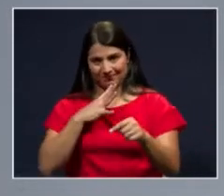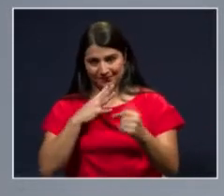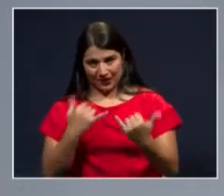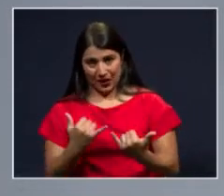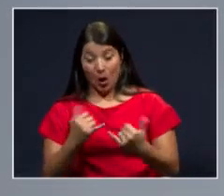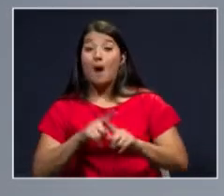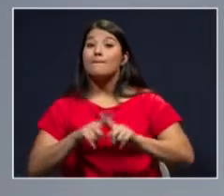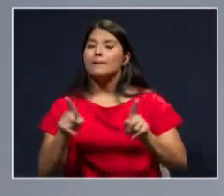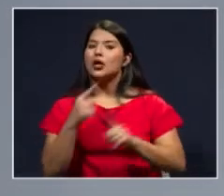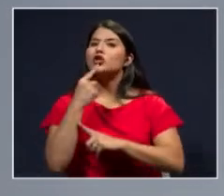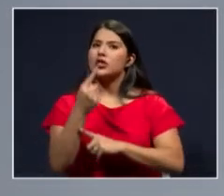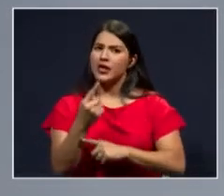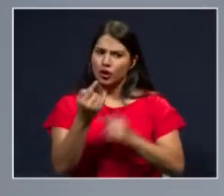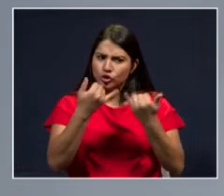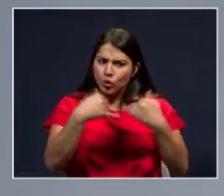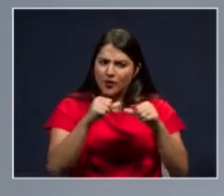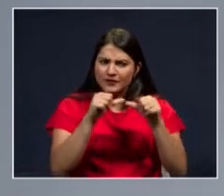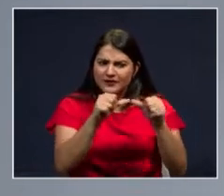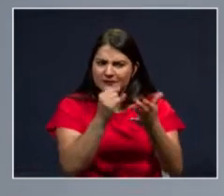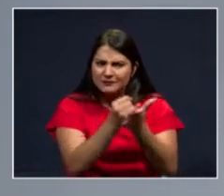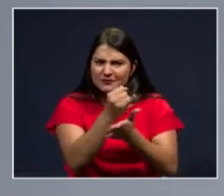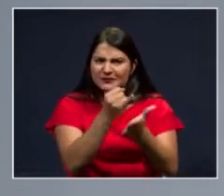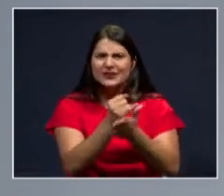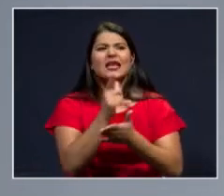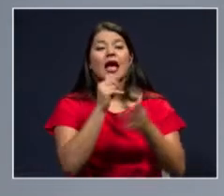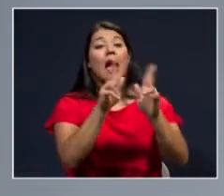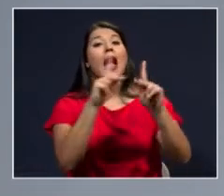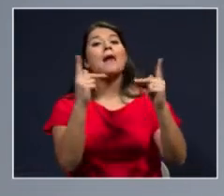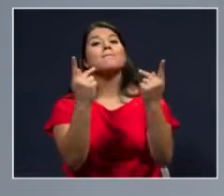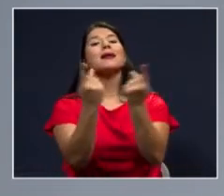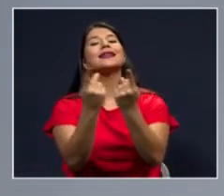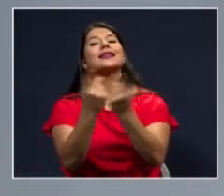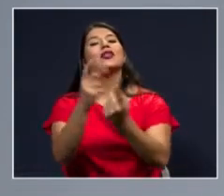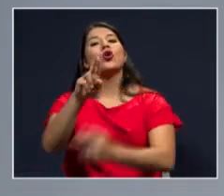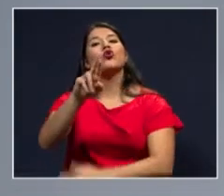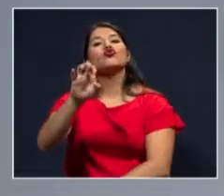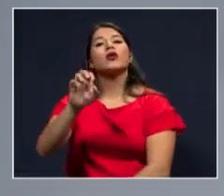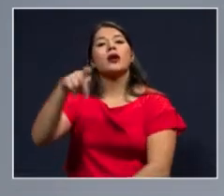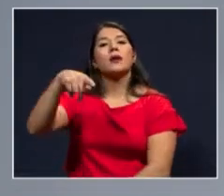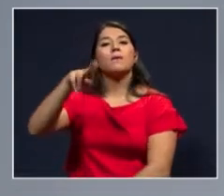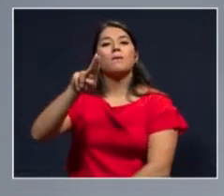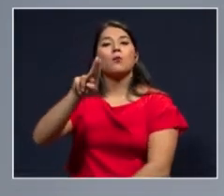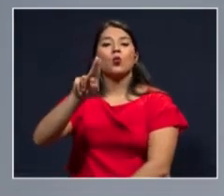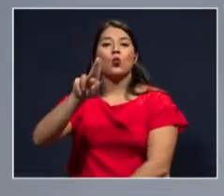mantienen investigando de forma preliminar al Partido Republicano por asuntos de presupuesto.